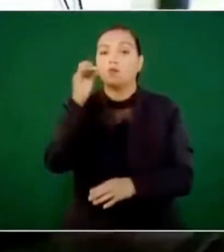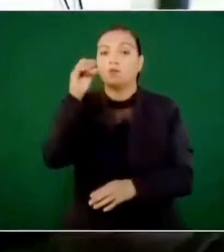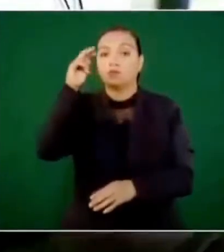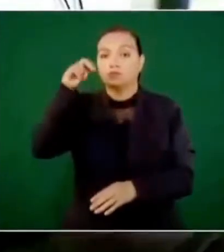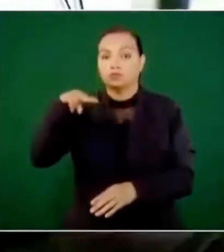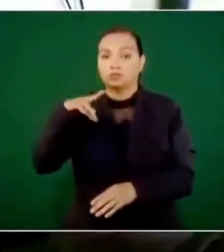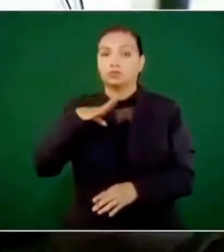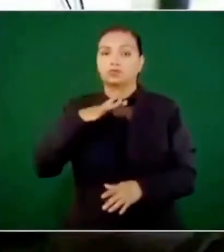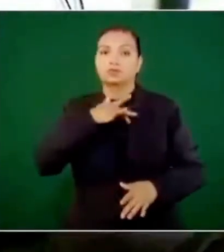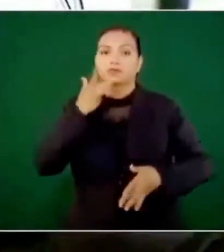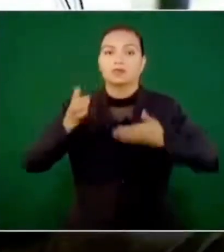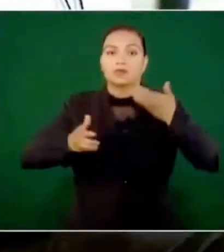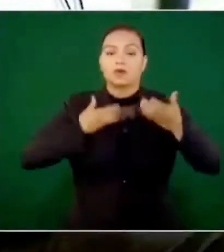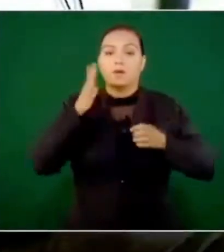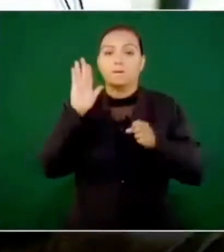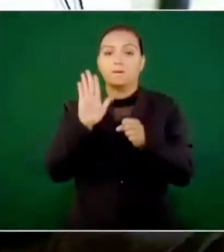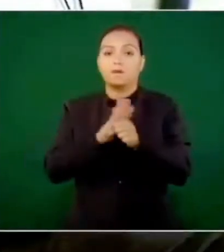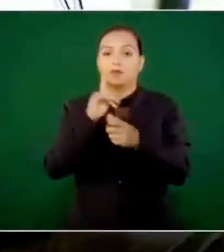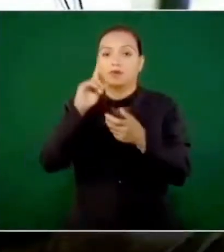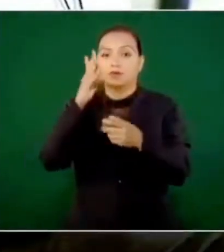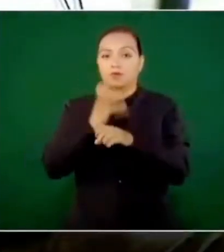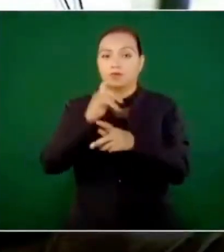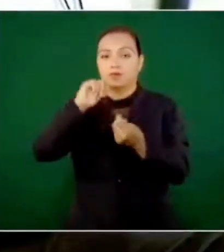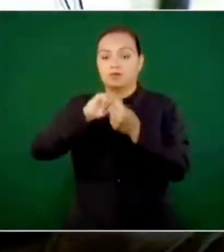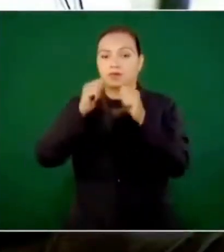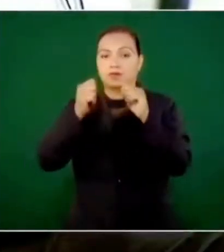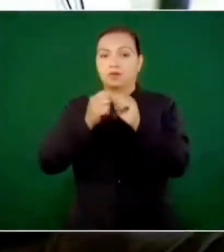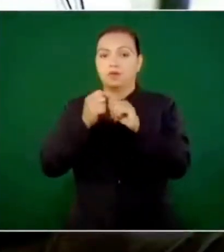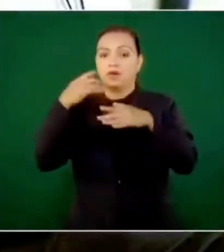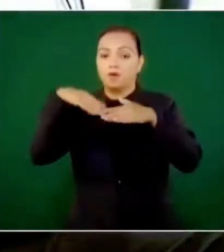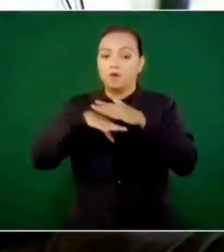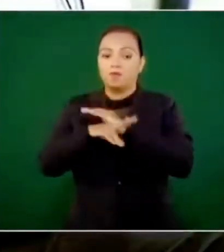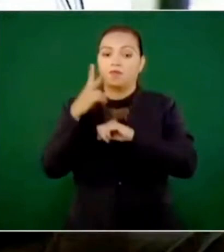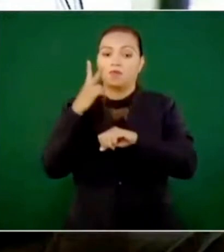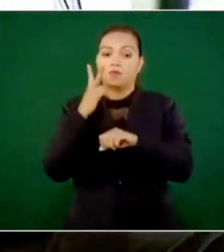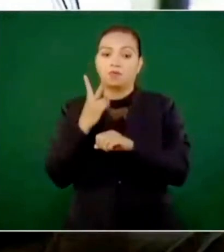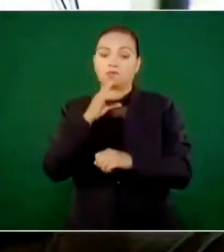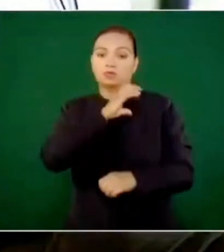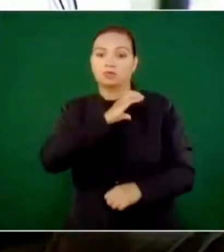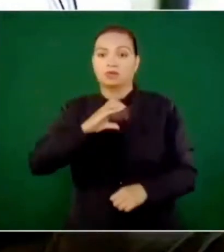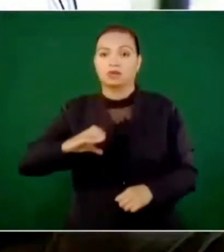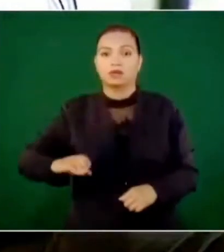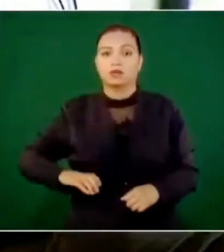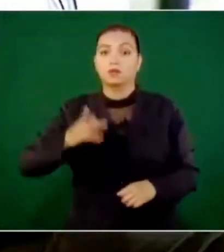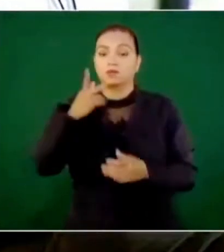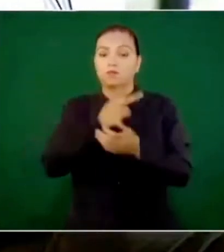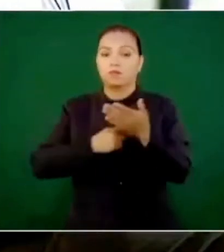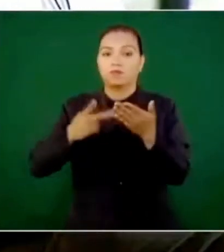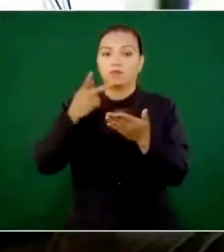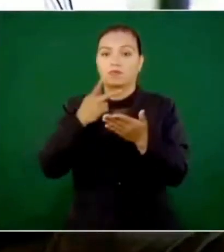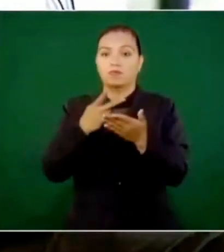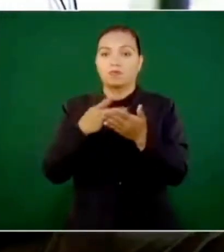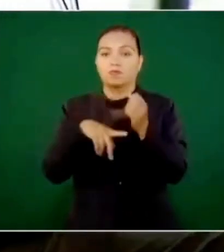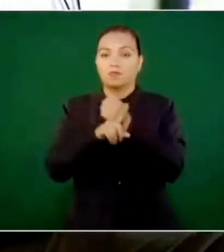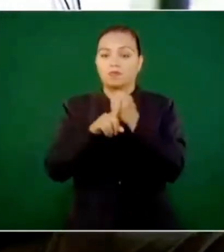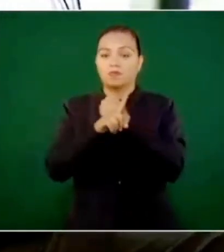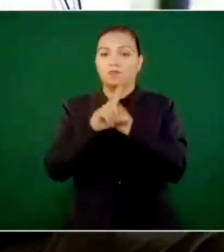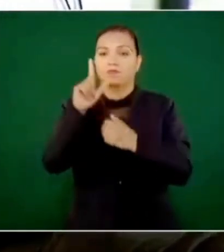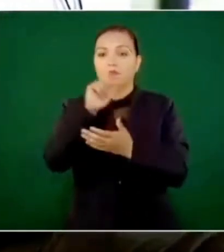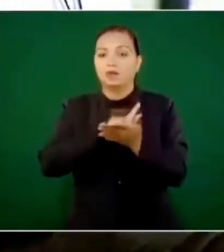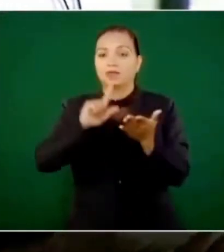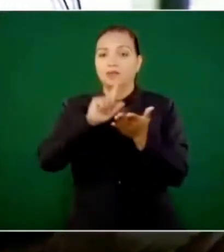colaron dos candidatos con problemas legales y les pueden impugnar estas candidaturas.